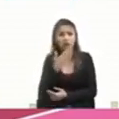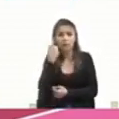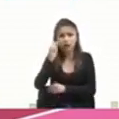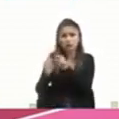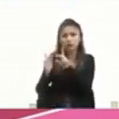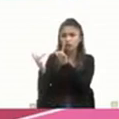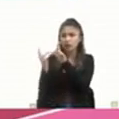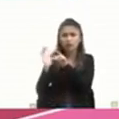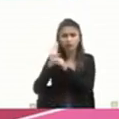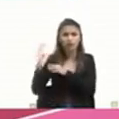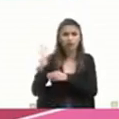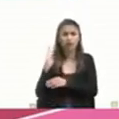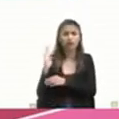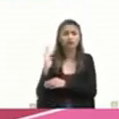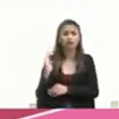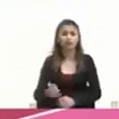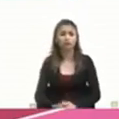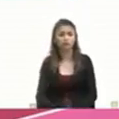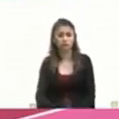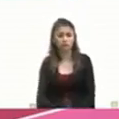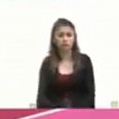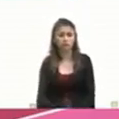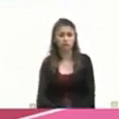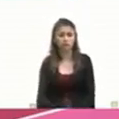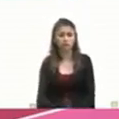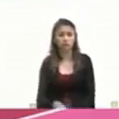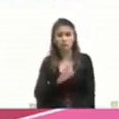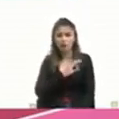comunicación directa, porque lo hemos hecho eso también, es